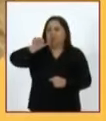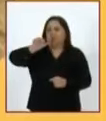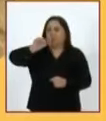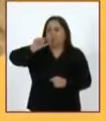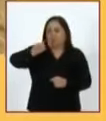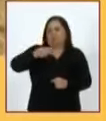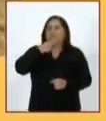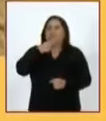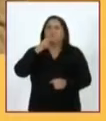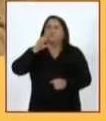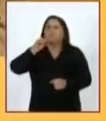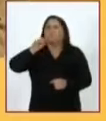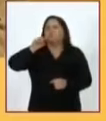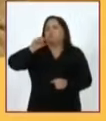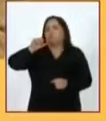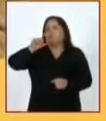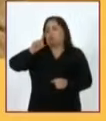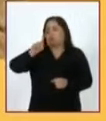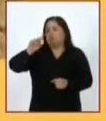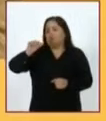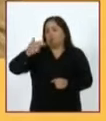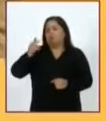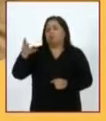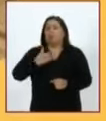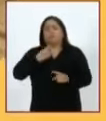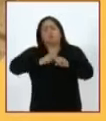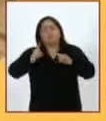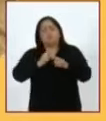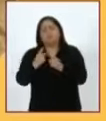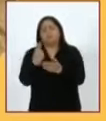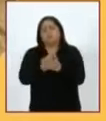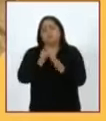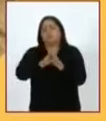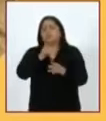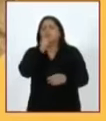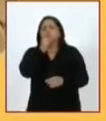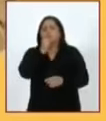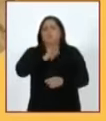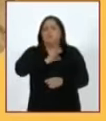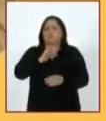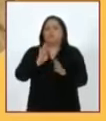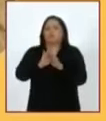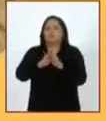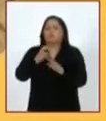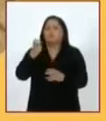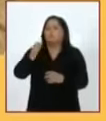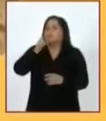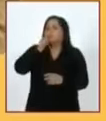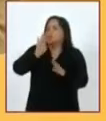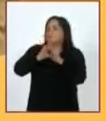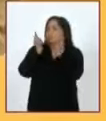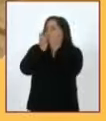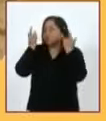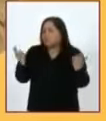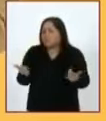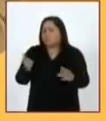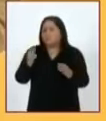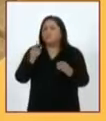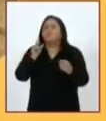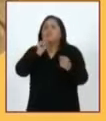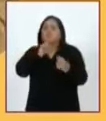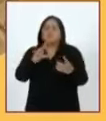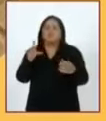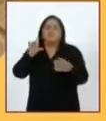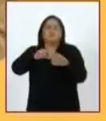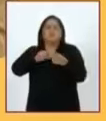Roald Dahl. Hay otros cuentos policíacos que podrían usar de la antología del relato policial, compilada por